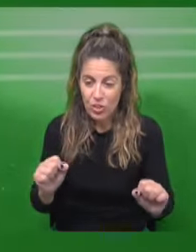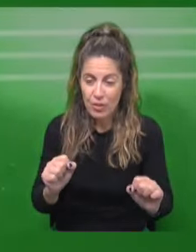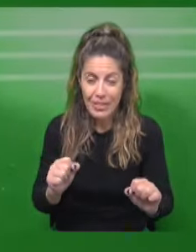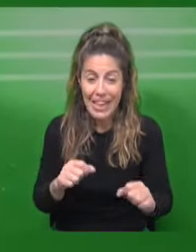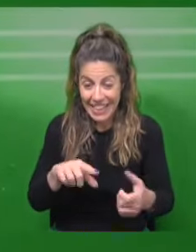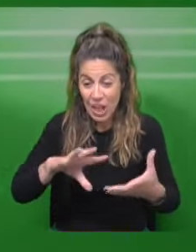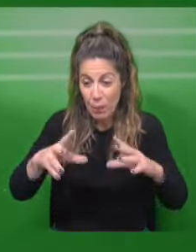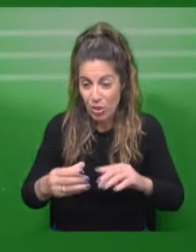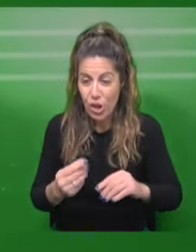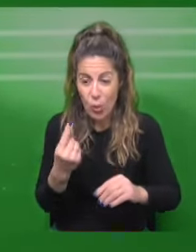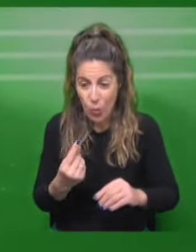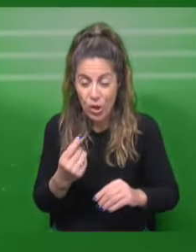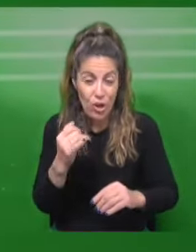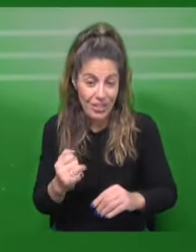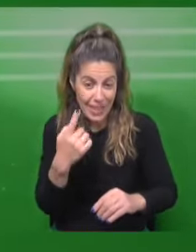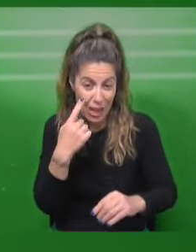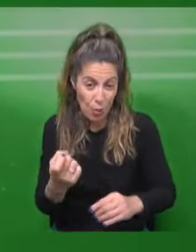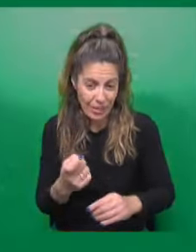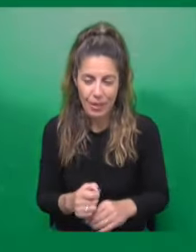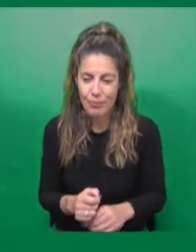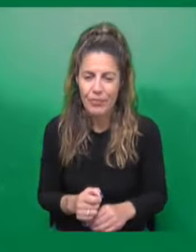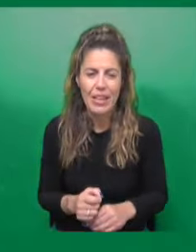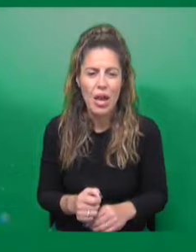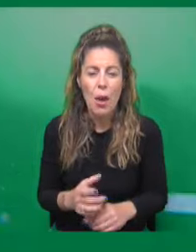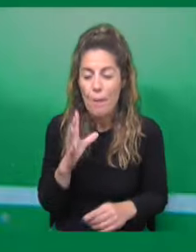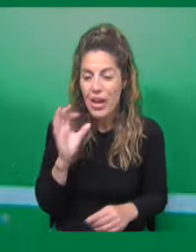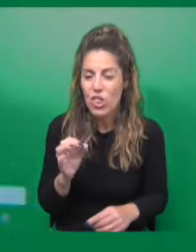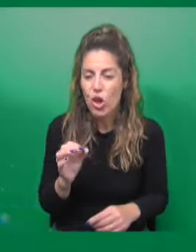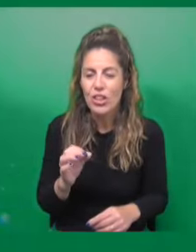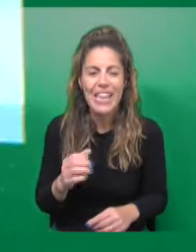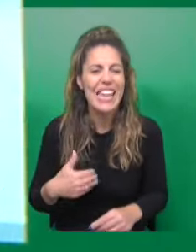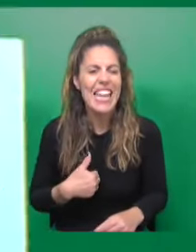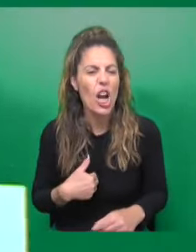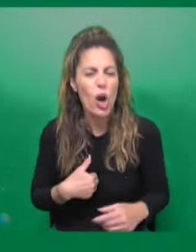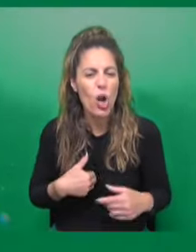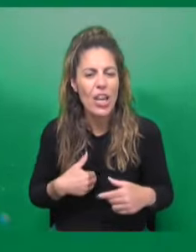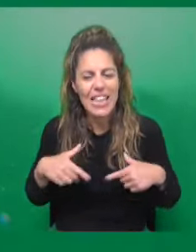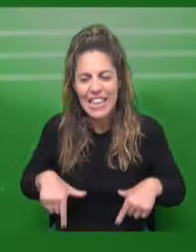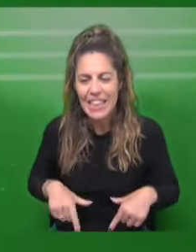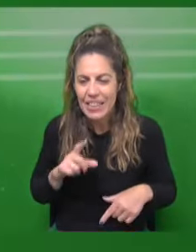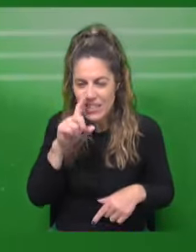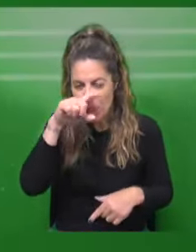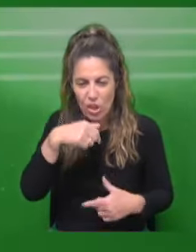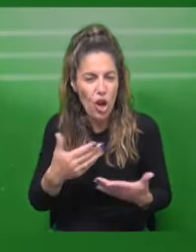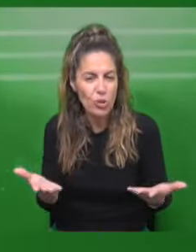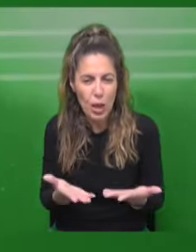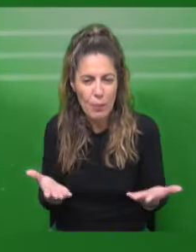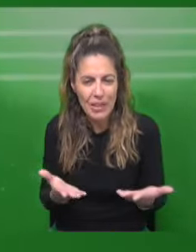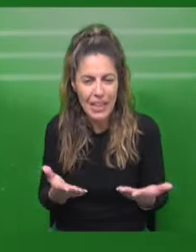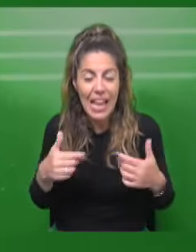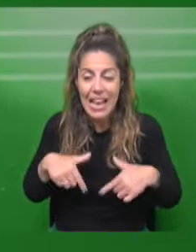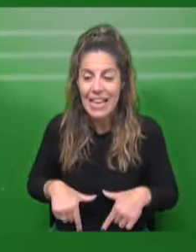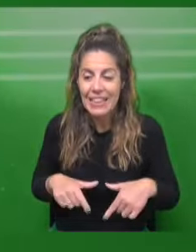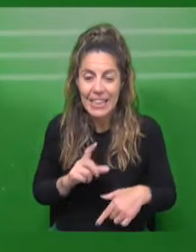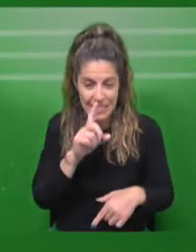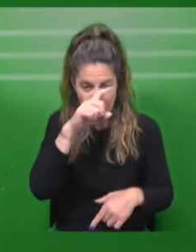modelo sea uno de los que se tengan a la mano y Y qué rol perdón pero qué rol le queda a la intendencia de Montevideo actualmente la la intendencia de